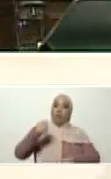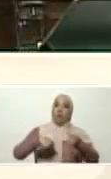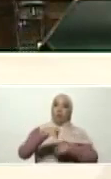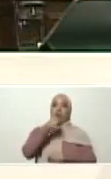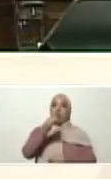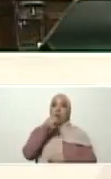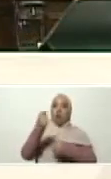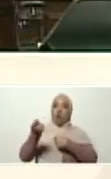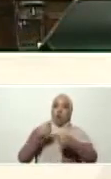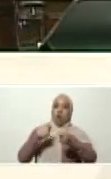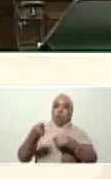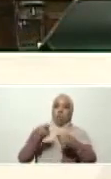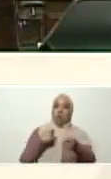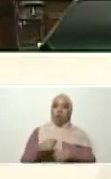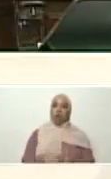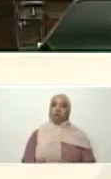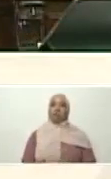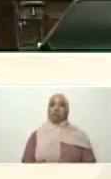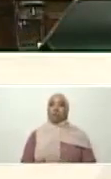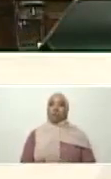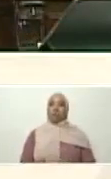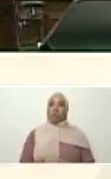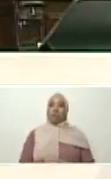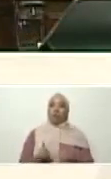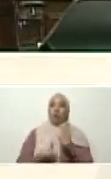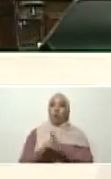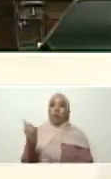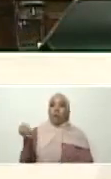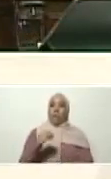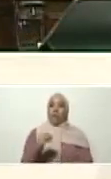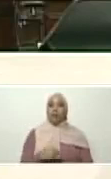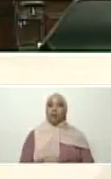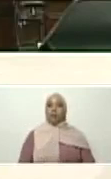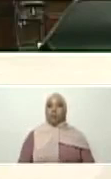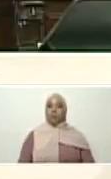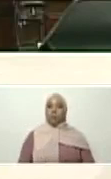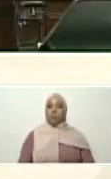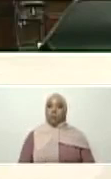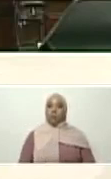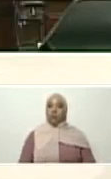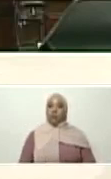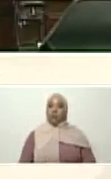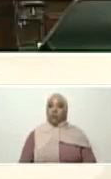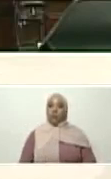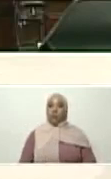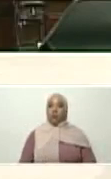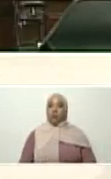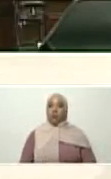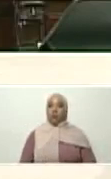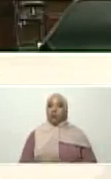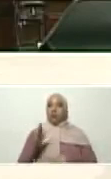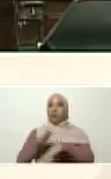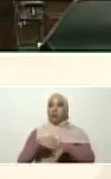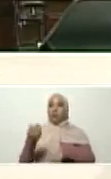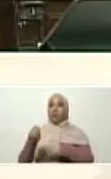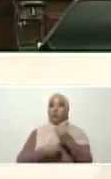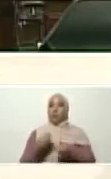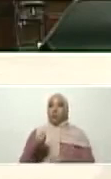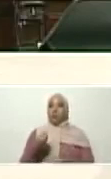economía? ¿Por qué no hemos avanzado más? ¿Ah? Jesús, ¿por qué no hemos avanzado